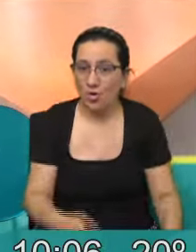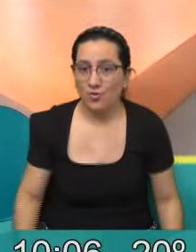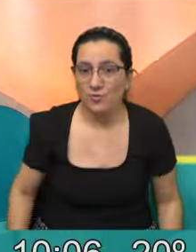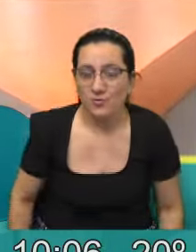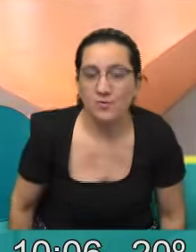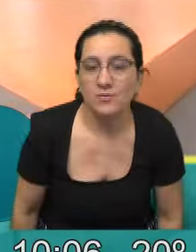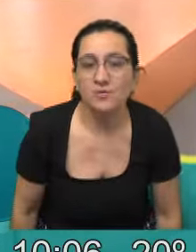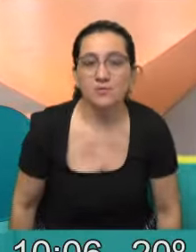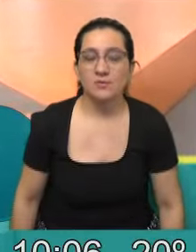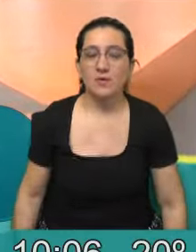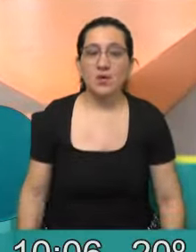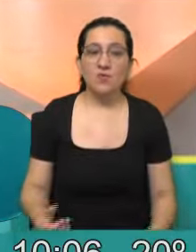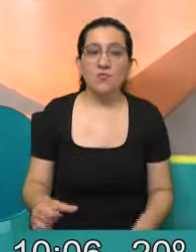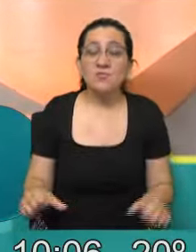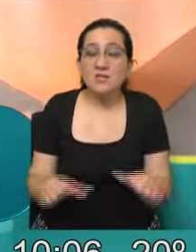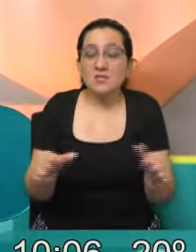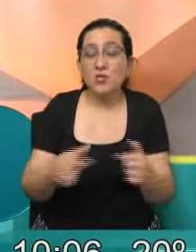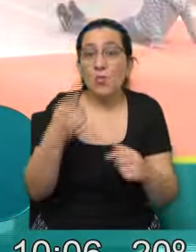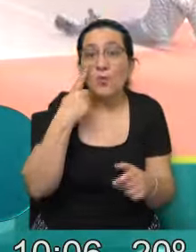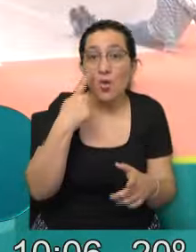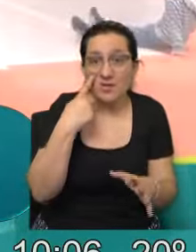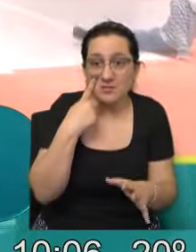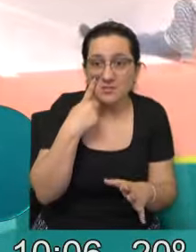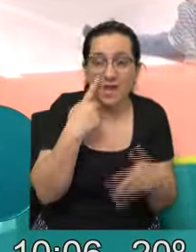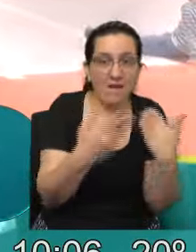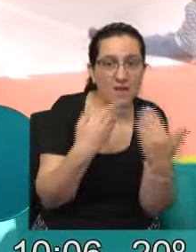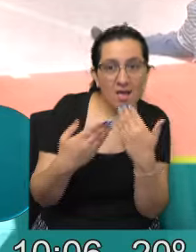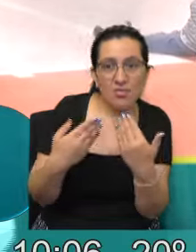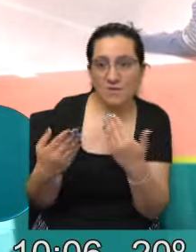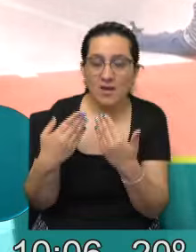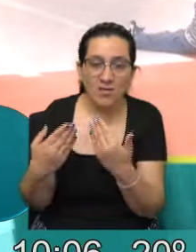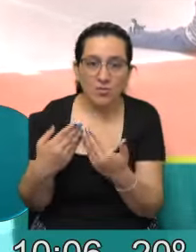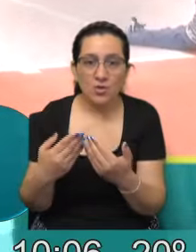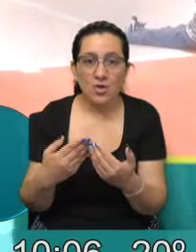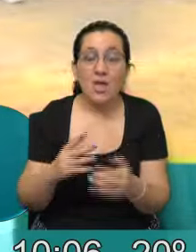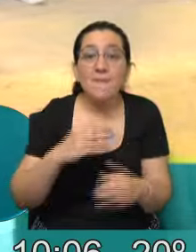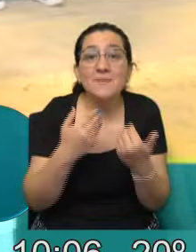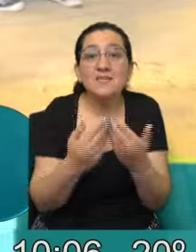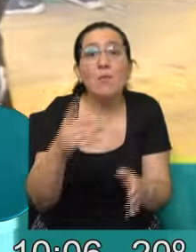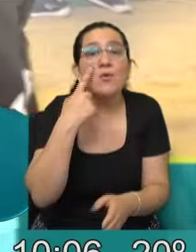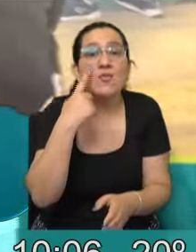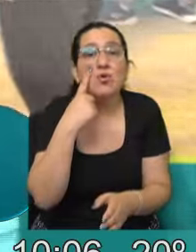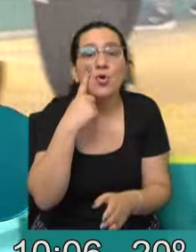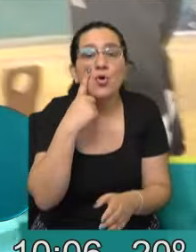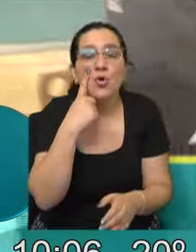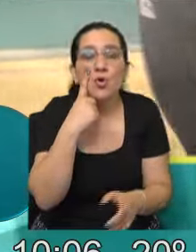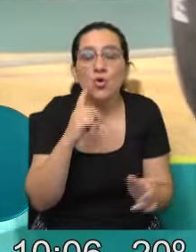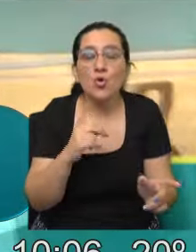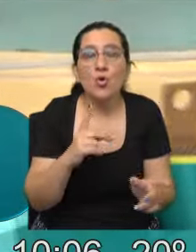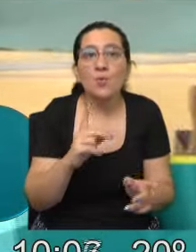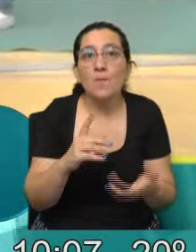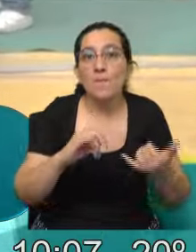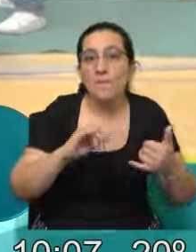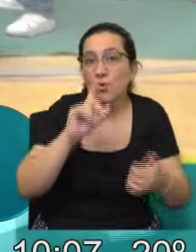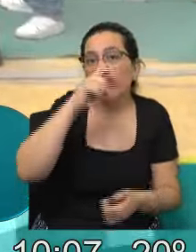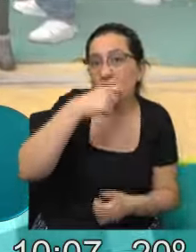haciendo Y cómo fuimos haciendo una especie de laboratorio de ensayo me acuerdo de la primera edición de montevo a jugar ahí con todavía el el no estaba ni